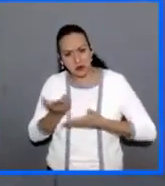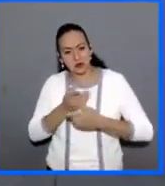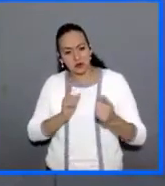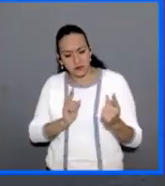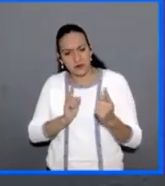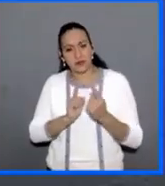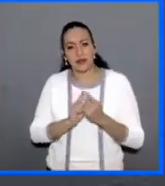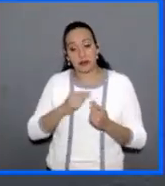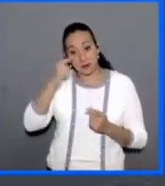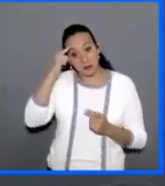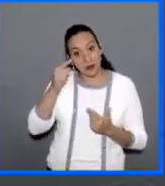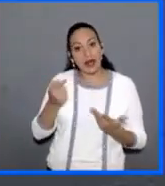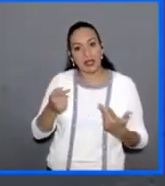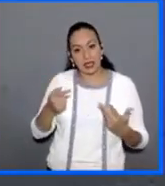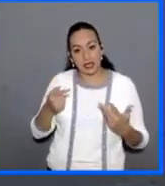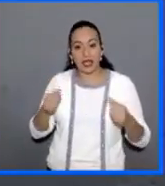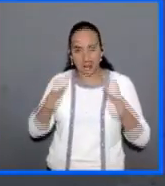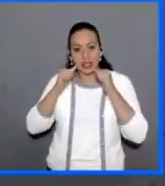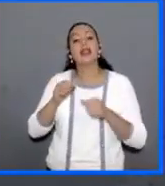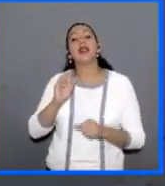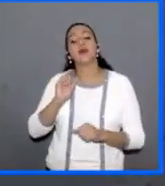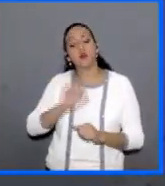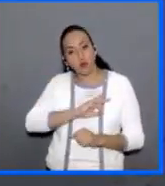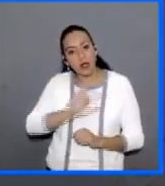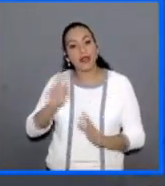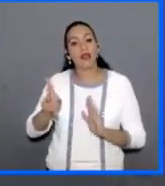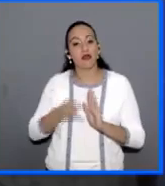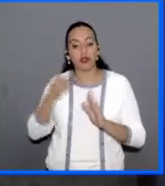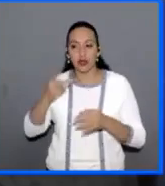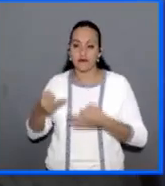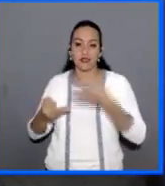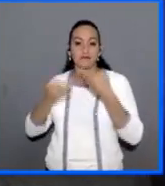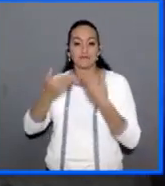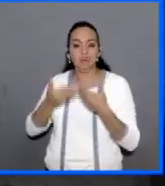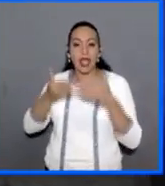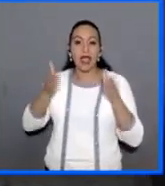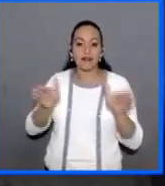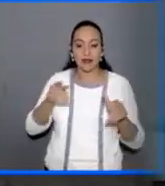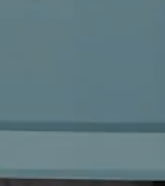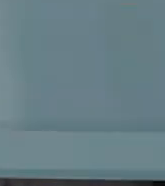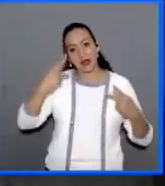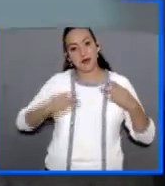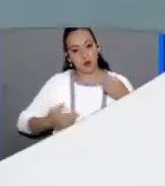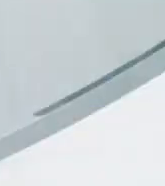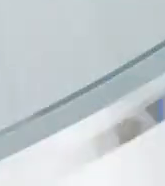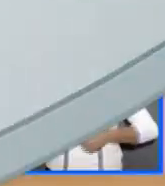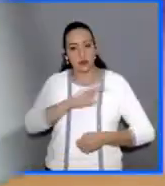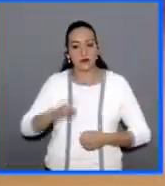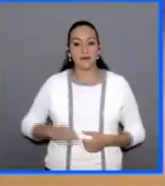con el fin de reanudar el servicio en los órganos de impartición de justicia.